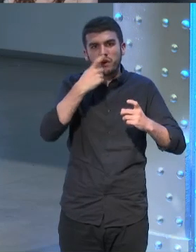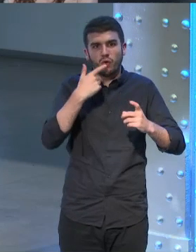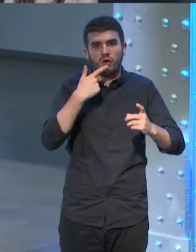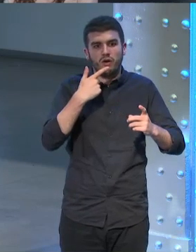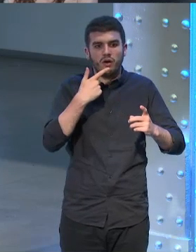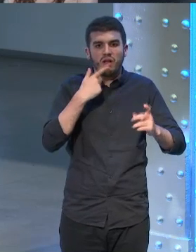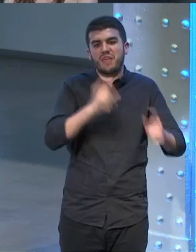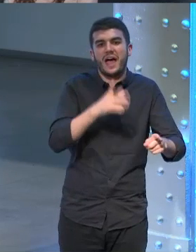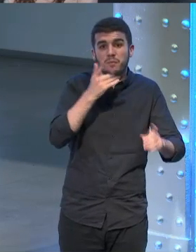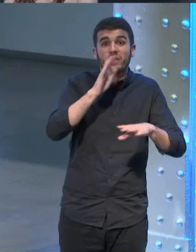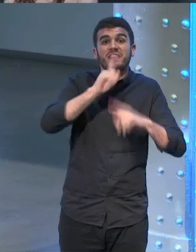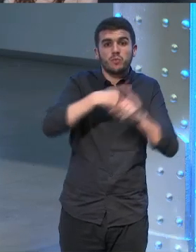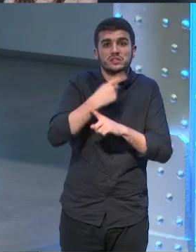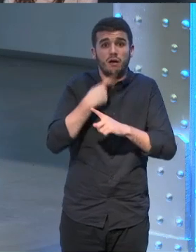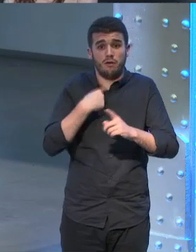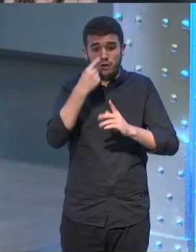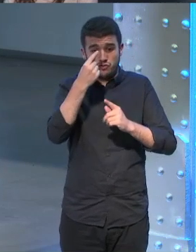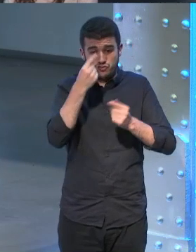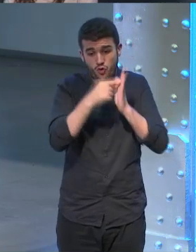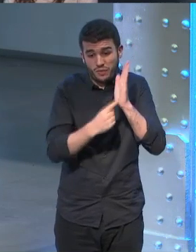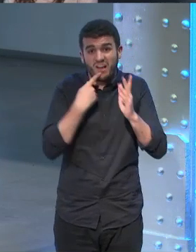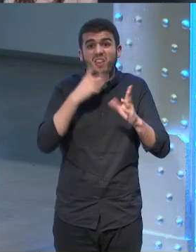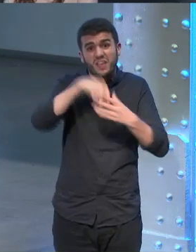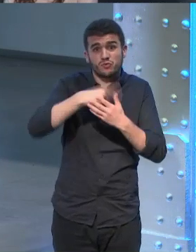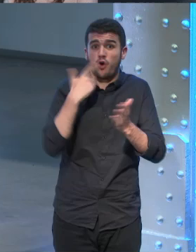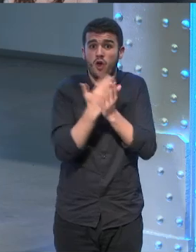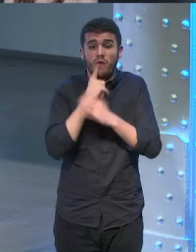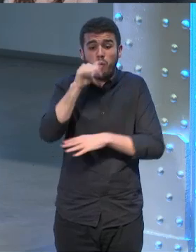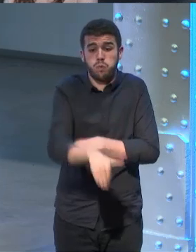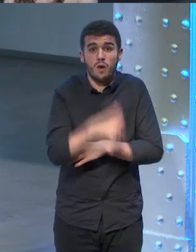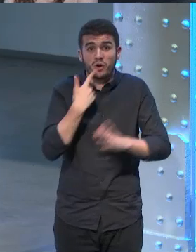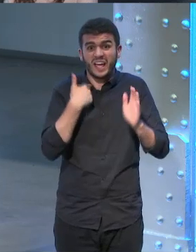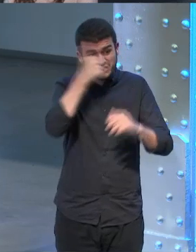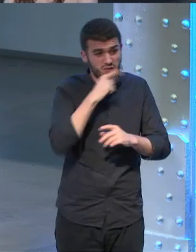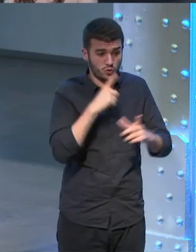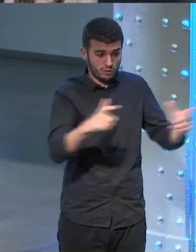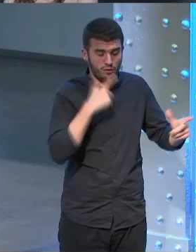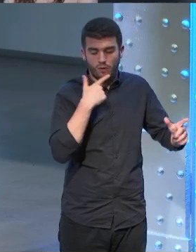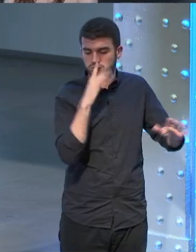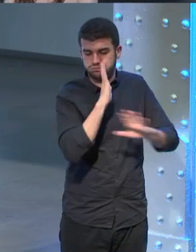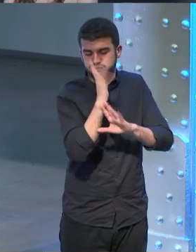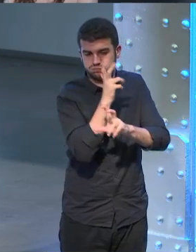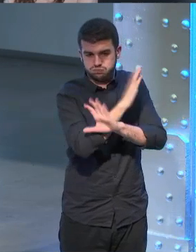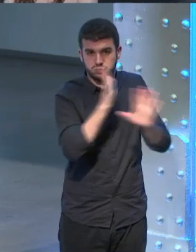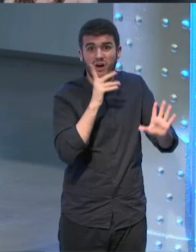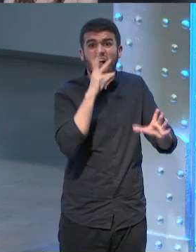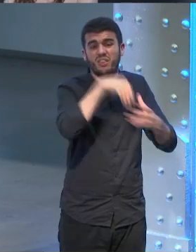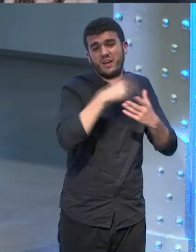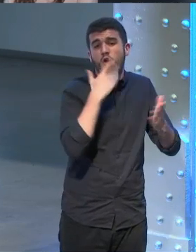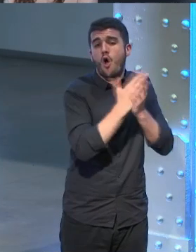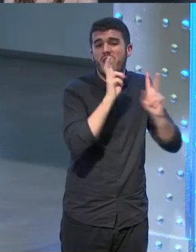niños. El fracaso escolar está hay más fracaso escolar entre los chicos, entre los chavales. Pero también es un